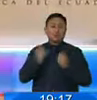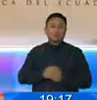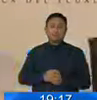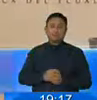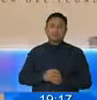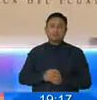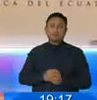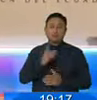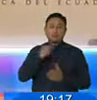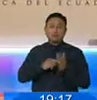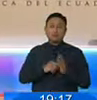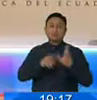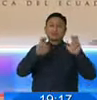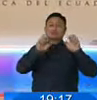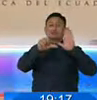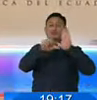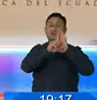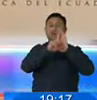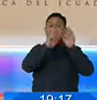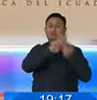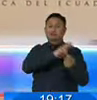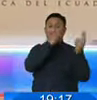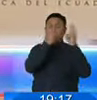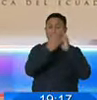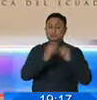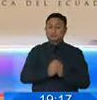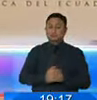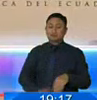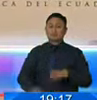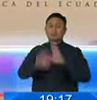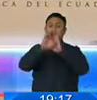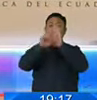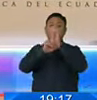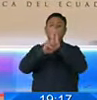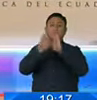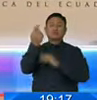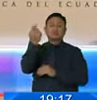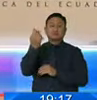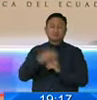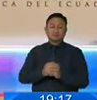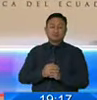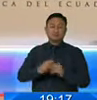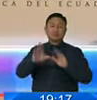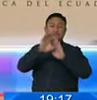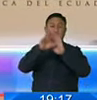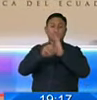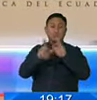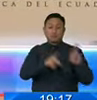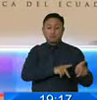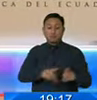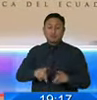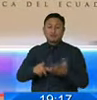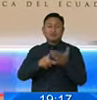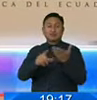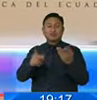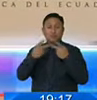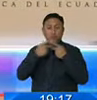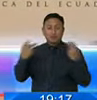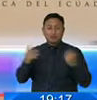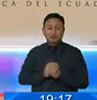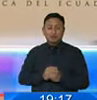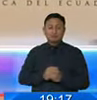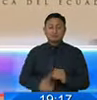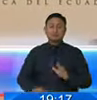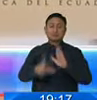los siguientes cuerpos legales: el Código Orgánico Monetario y Financiero, el Código Orgánico de Planificación y Finanzas Públicas, la